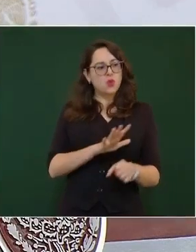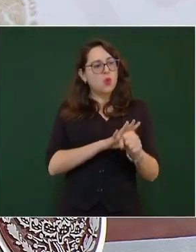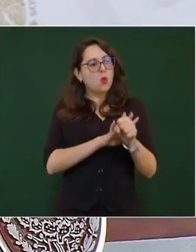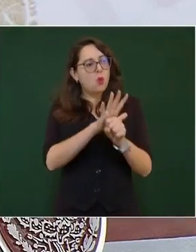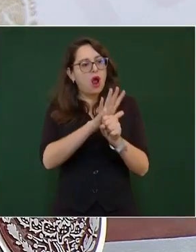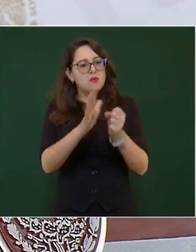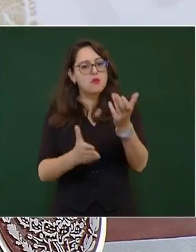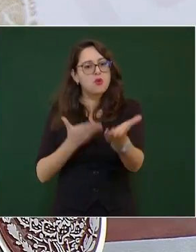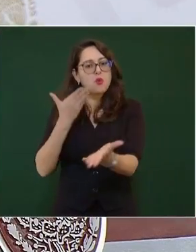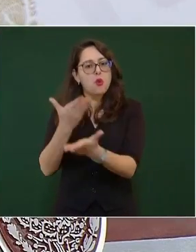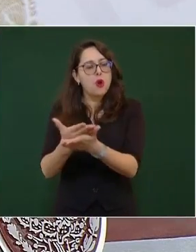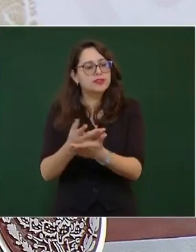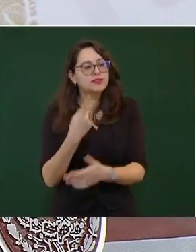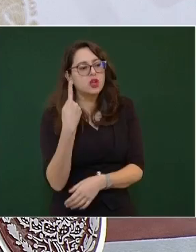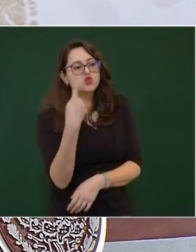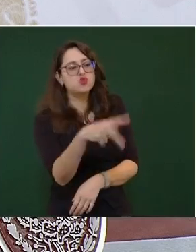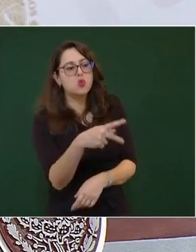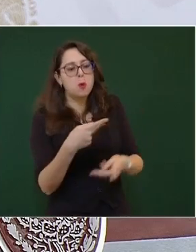alternativa.